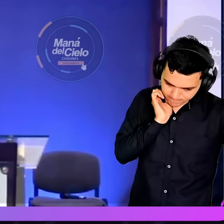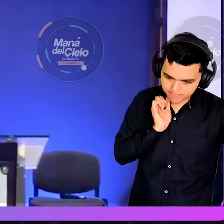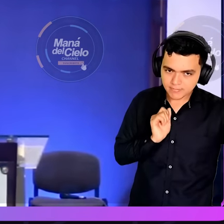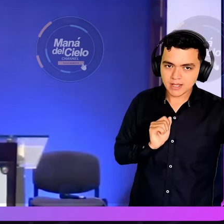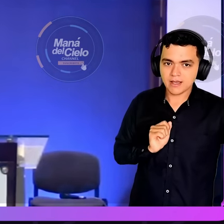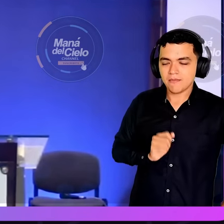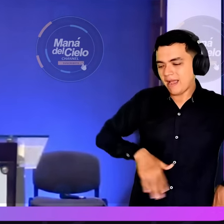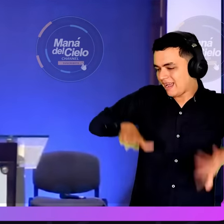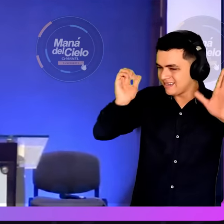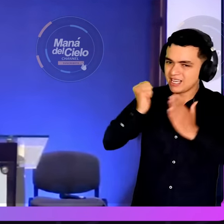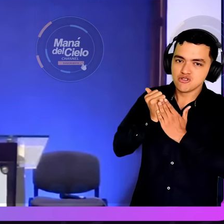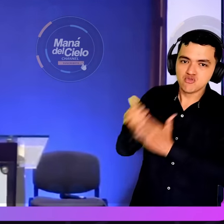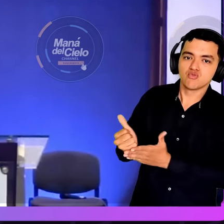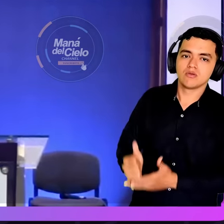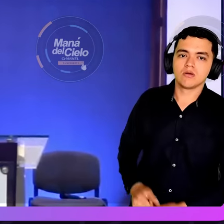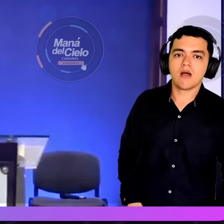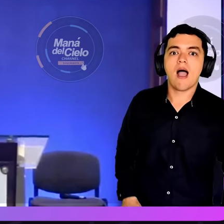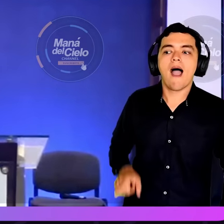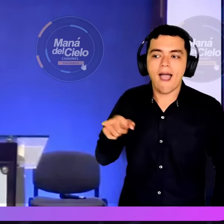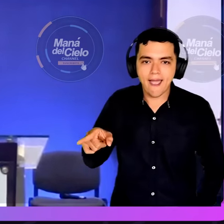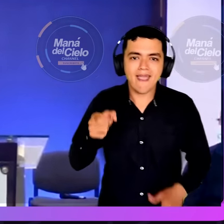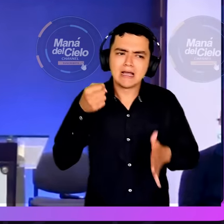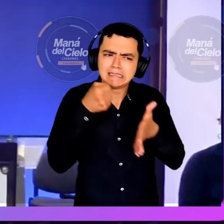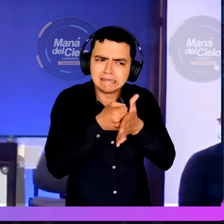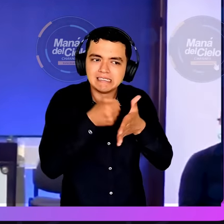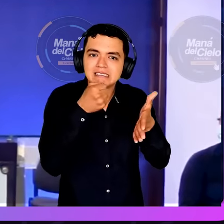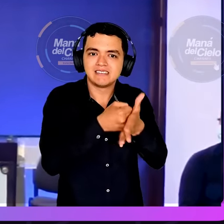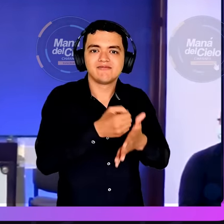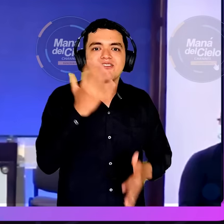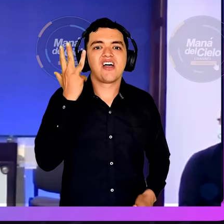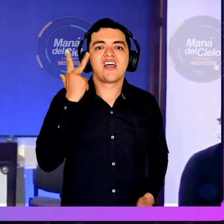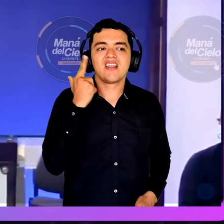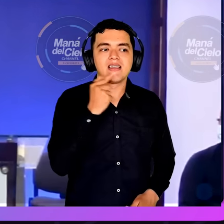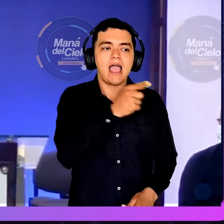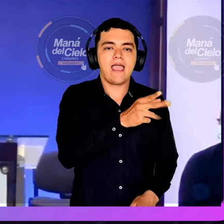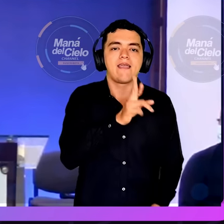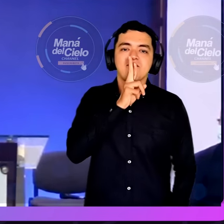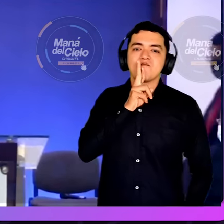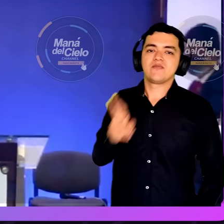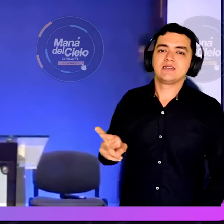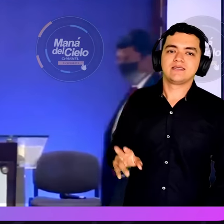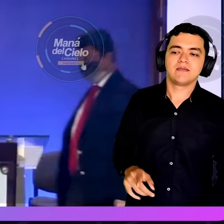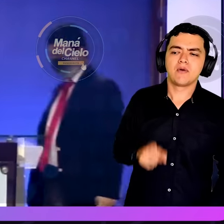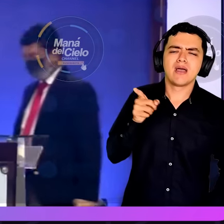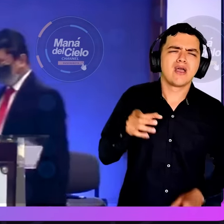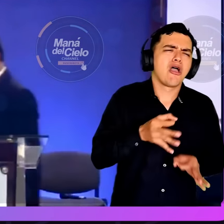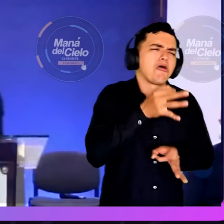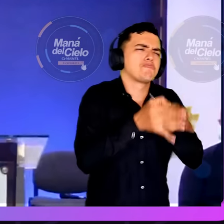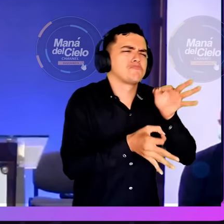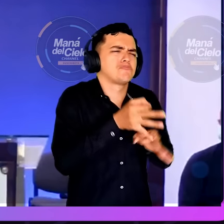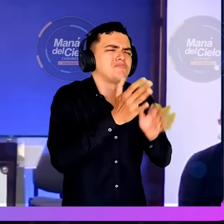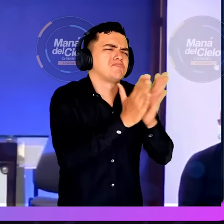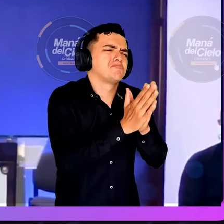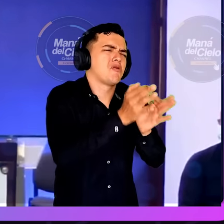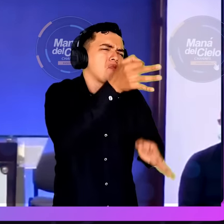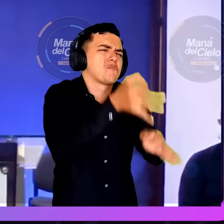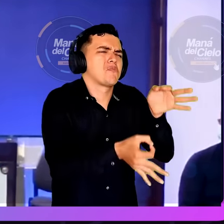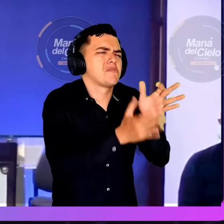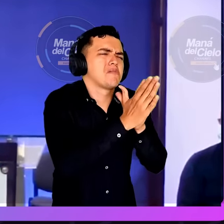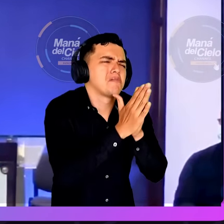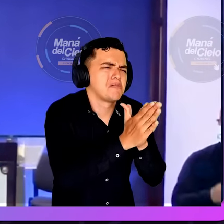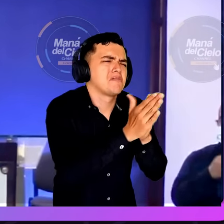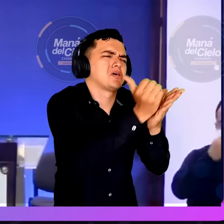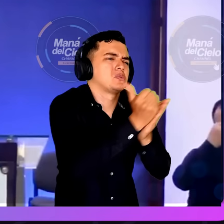yo temo a Dios ni respeto a hombre, pero esta viuda me tiene hasta aquí, como decimos las mujeres en